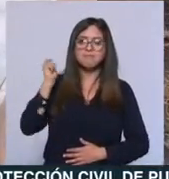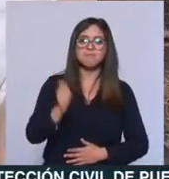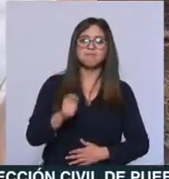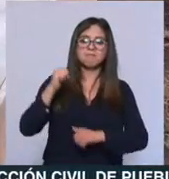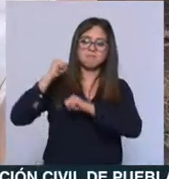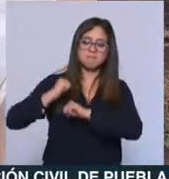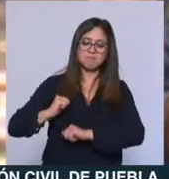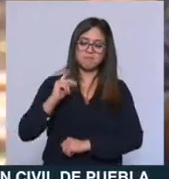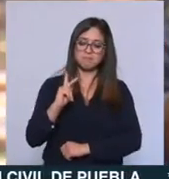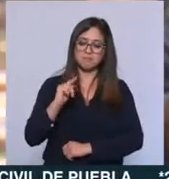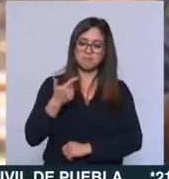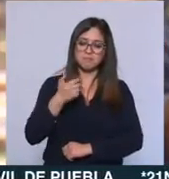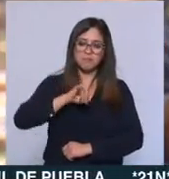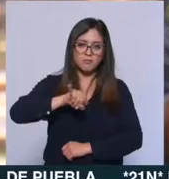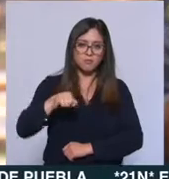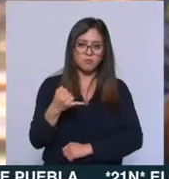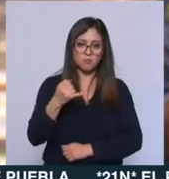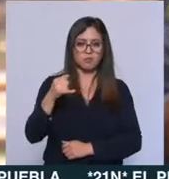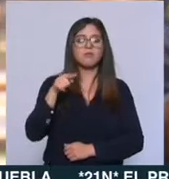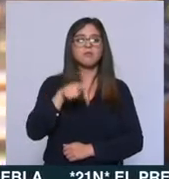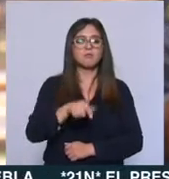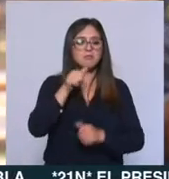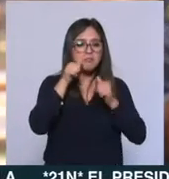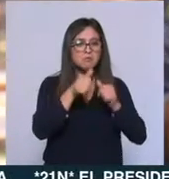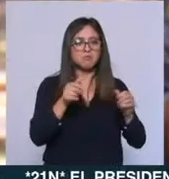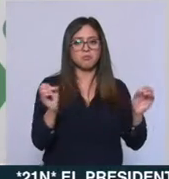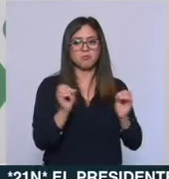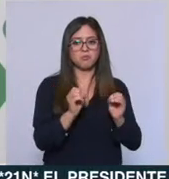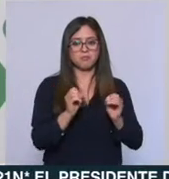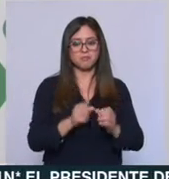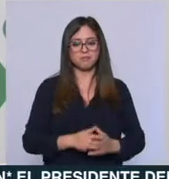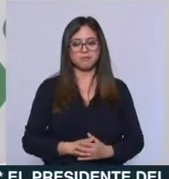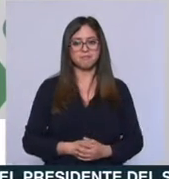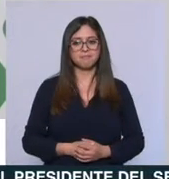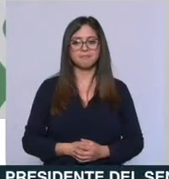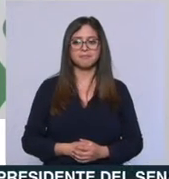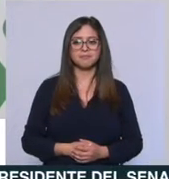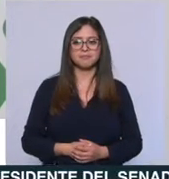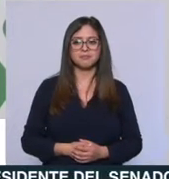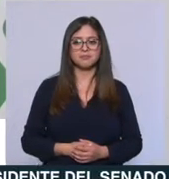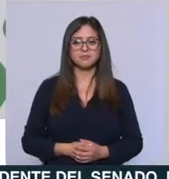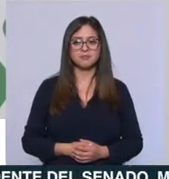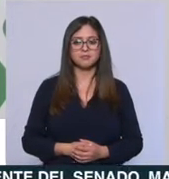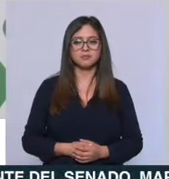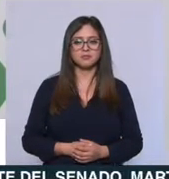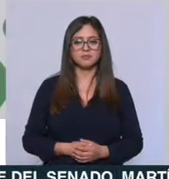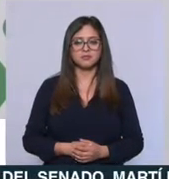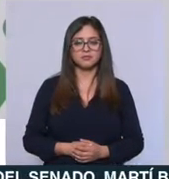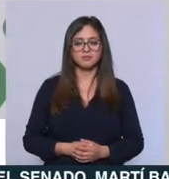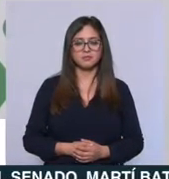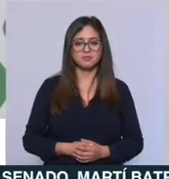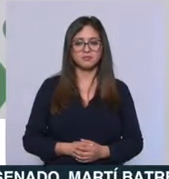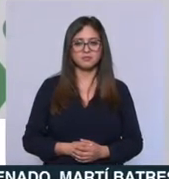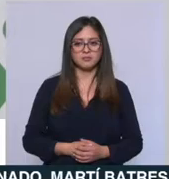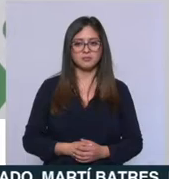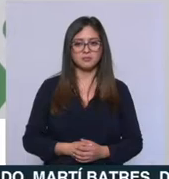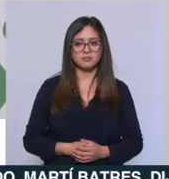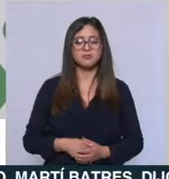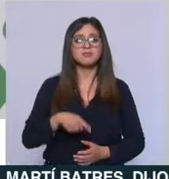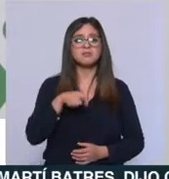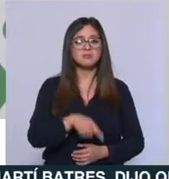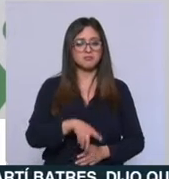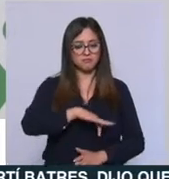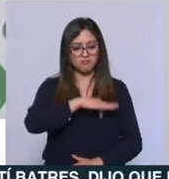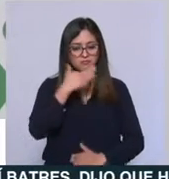autoridades de la Procuraduría General de Justicia al caso. Debido a que el caso estuvo marcado por violaciones